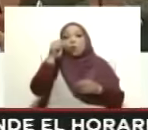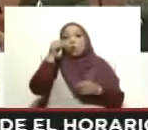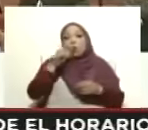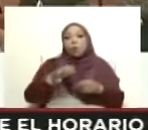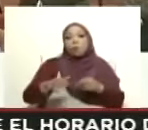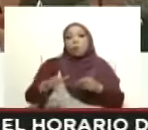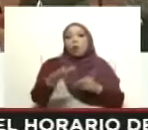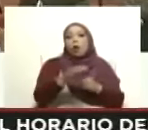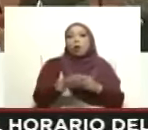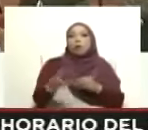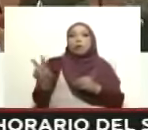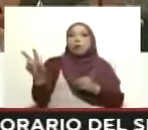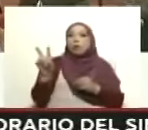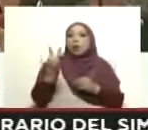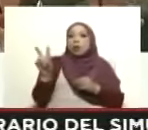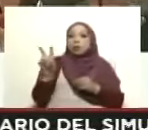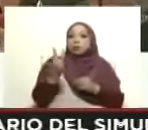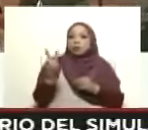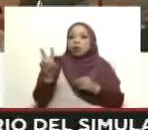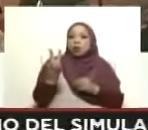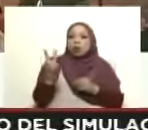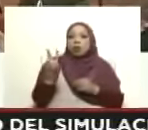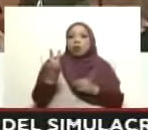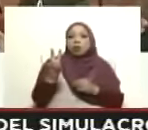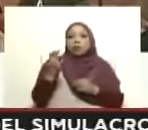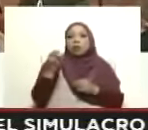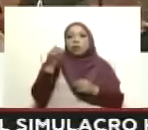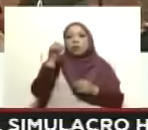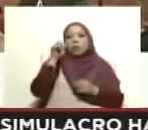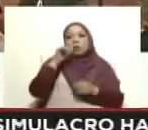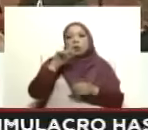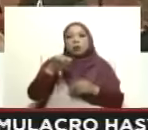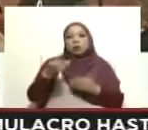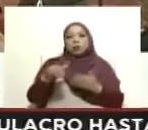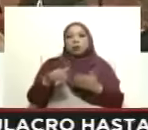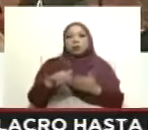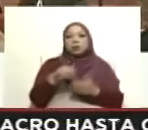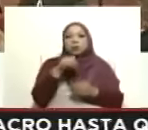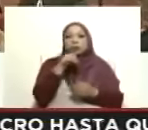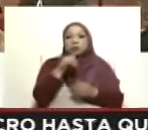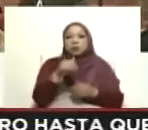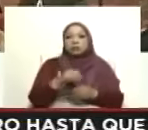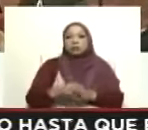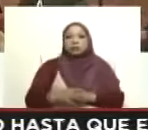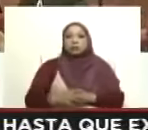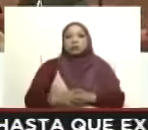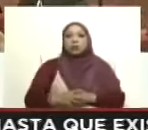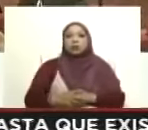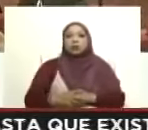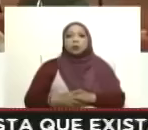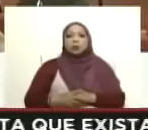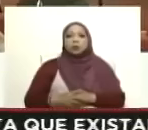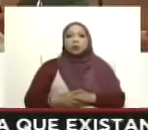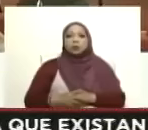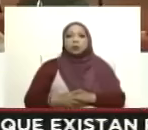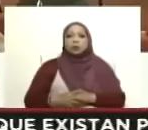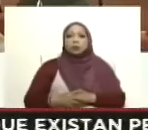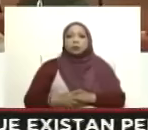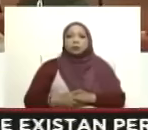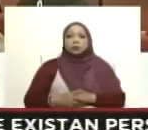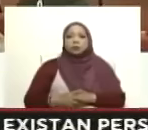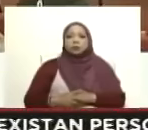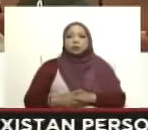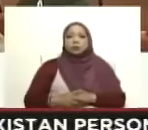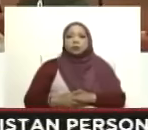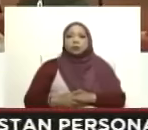de Venezuela un pueblo que hace magia se convierte en